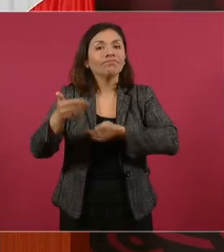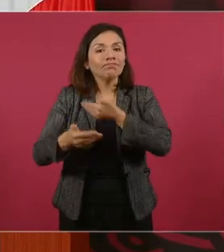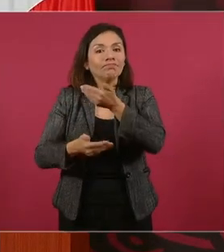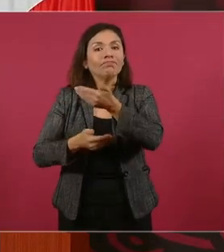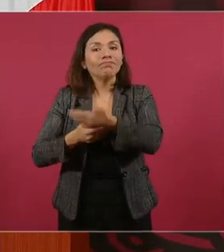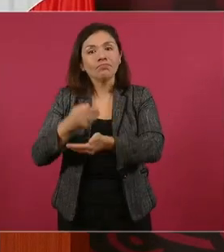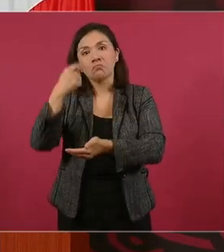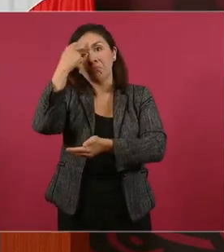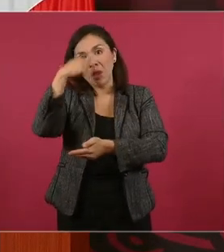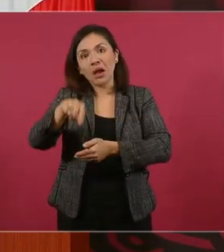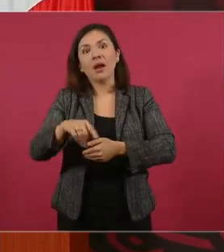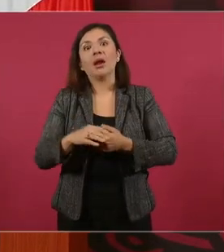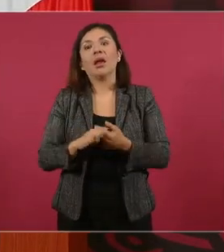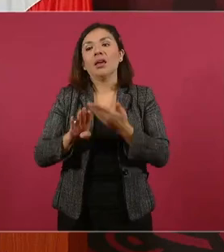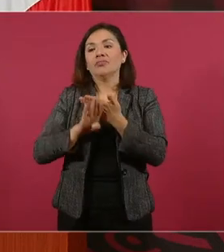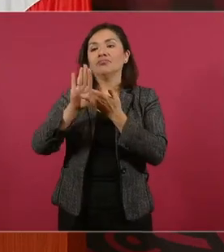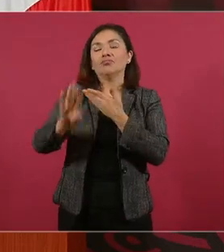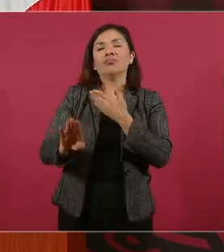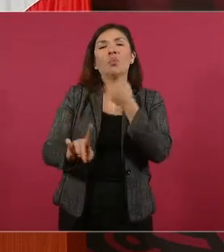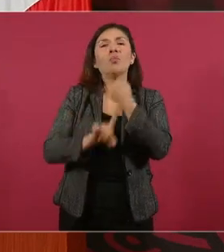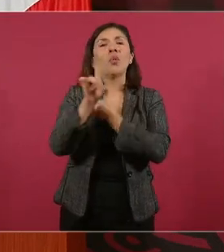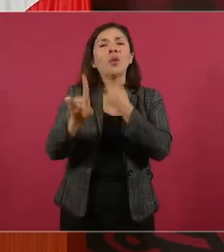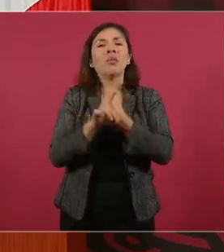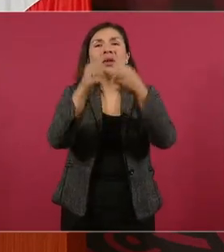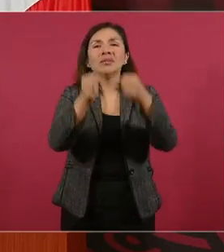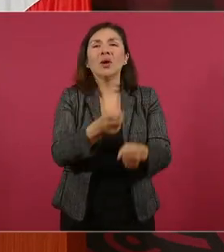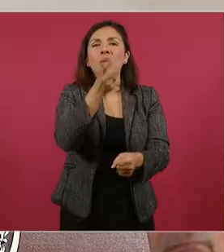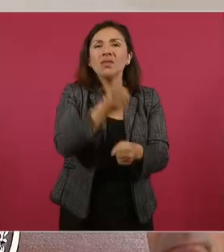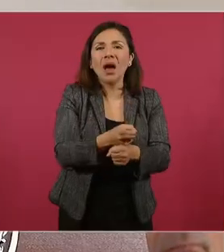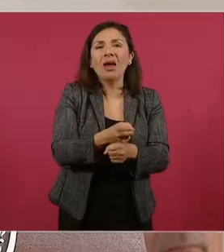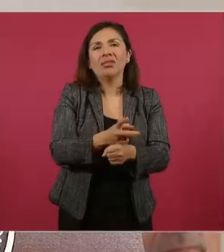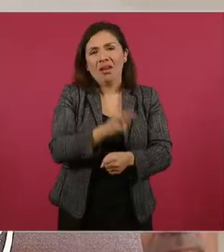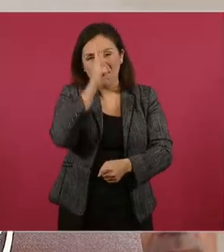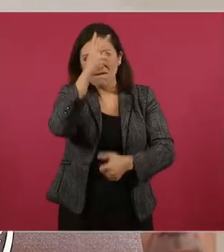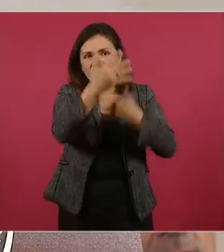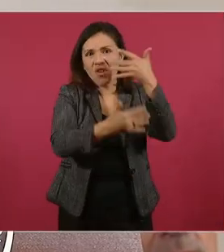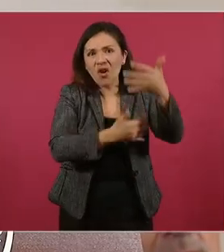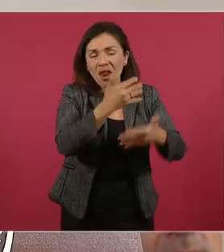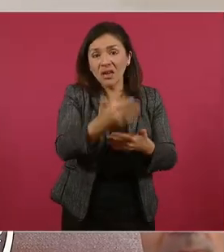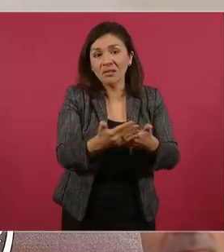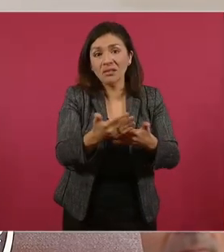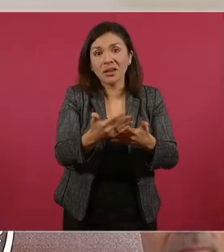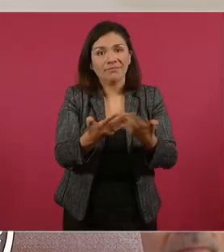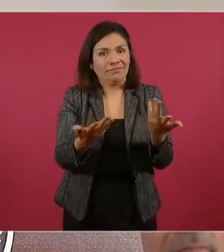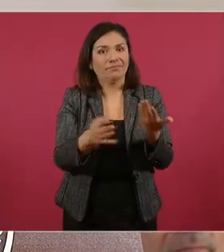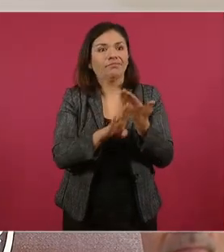en enfrentar el problema de la inseguridad y de la violencia, porque los jóvenes